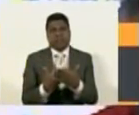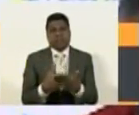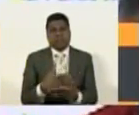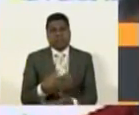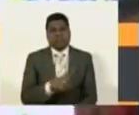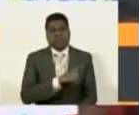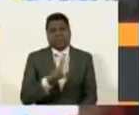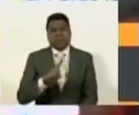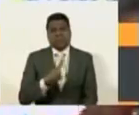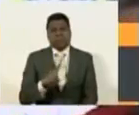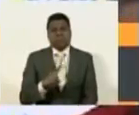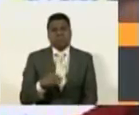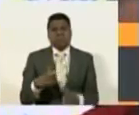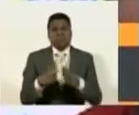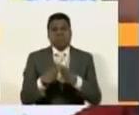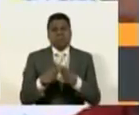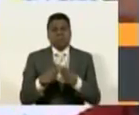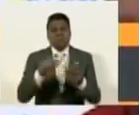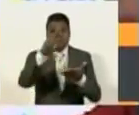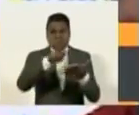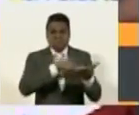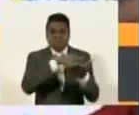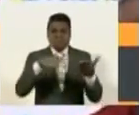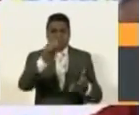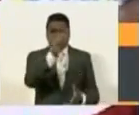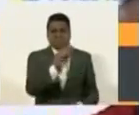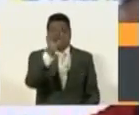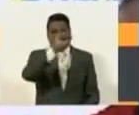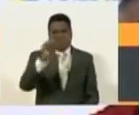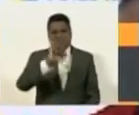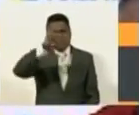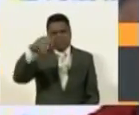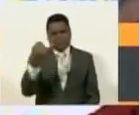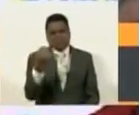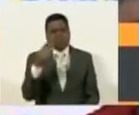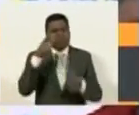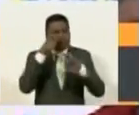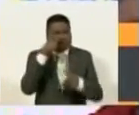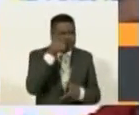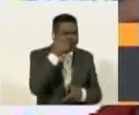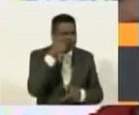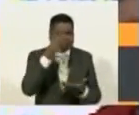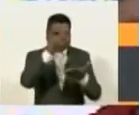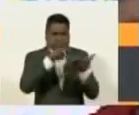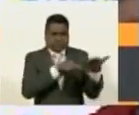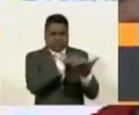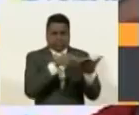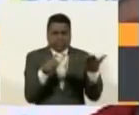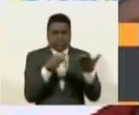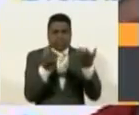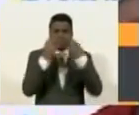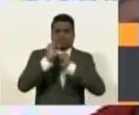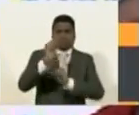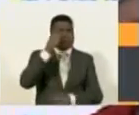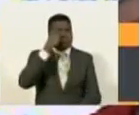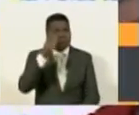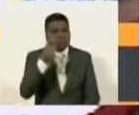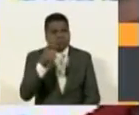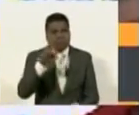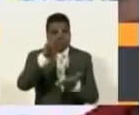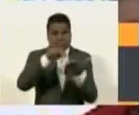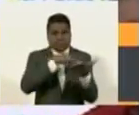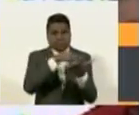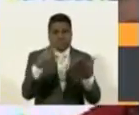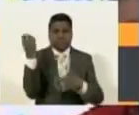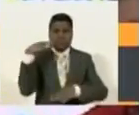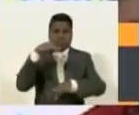además para eliminar al Tribunal Supremo, para eliminar la Contraloría, para eliminar la Defensoría del Pueblo, la Fiscalía, la misma